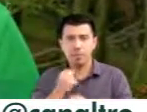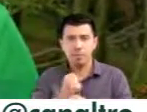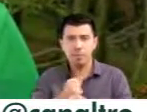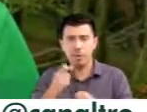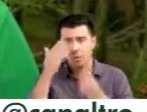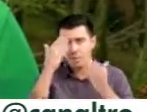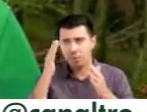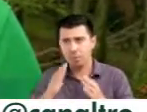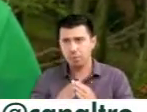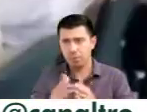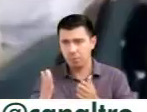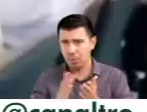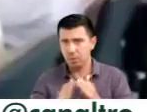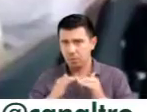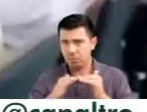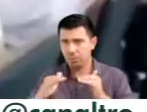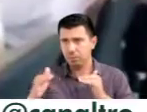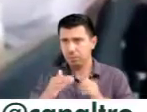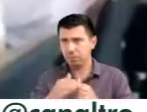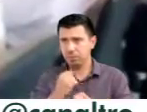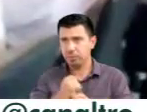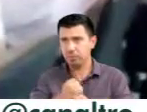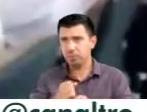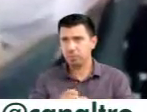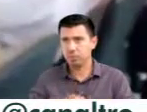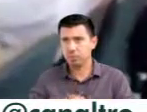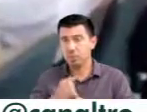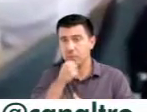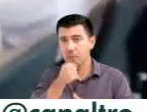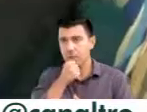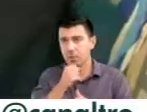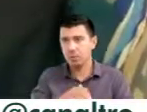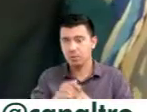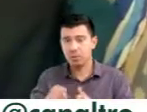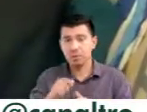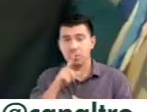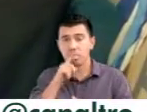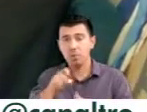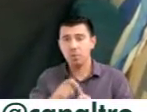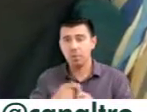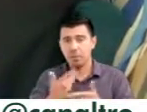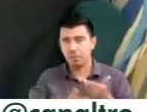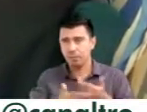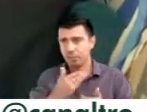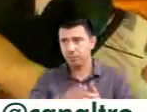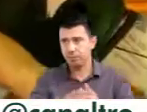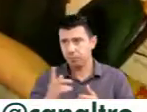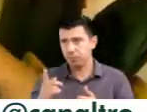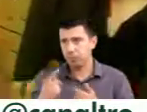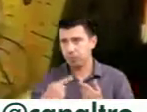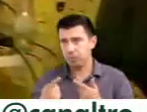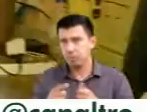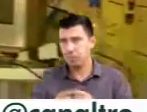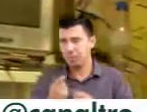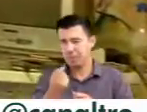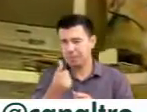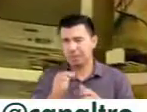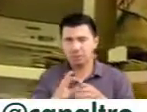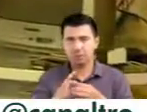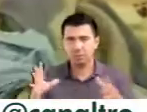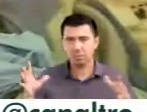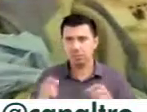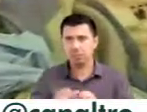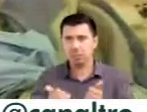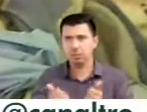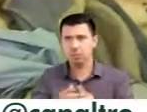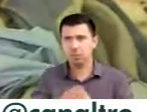laboral en el tiempo. La personería de Bucaramanga, quien fuera mediadora en estas negociaciones, aceptó que estuvieron a punto de romper diálogos, pero la